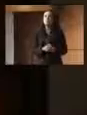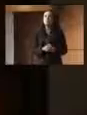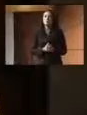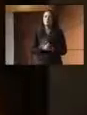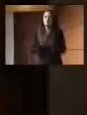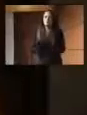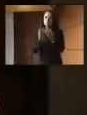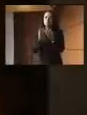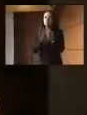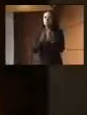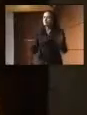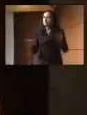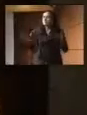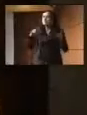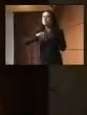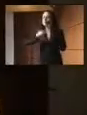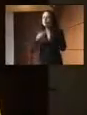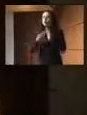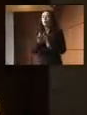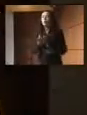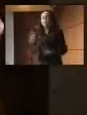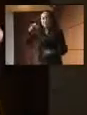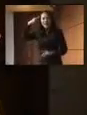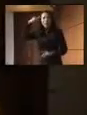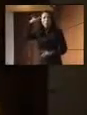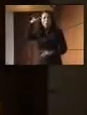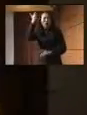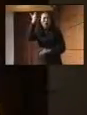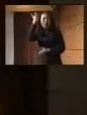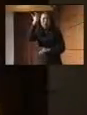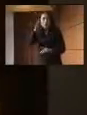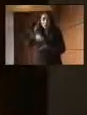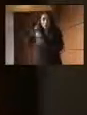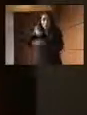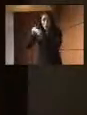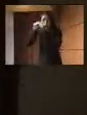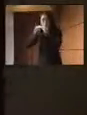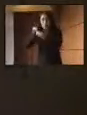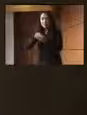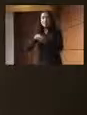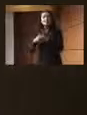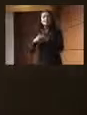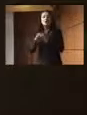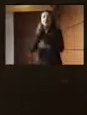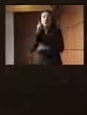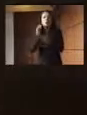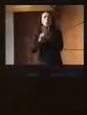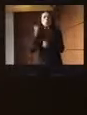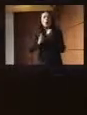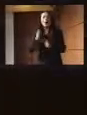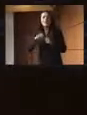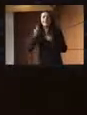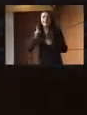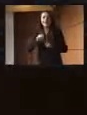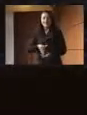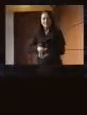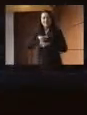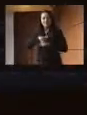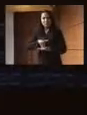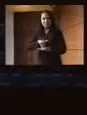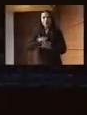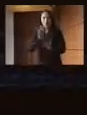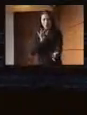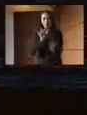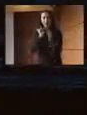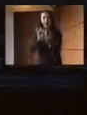Tenemos muchos retos con la Convención y yo creo que uno de ellos es que tenemos que ser consistentes y coherentes cuando aplicamos ese modelo